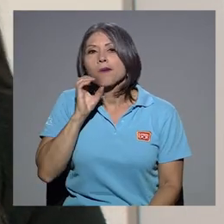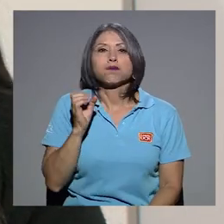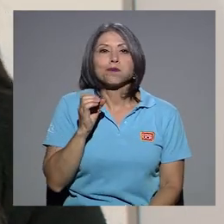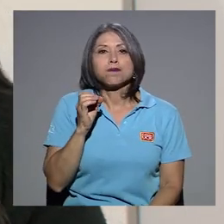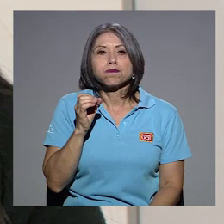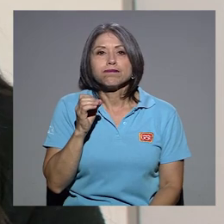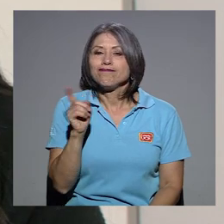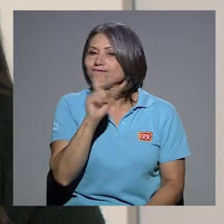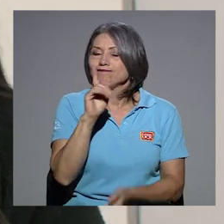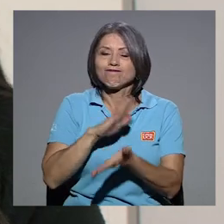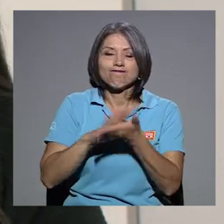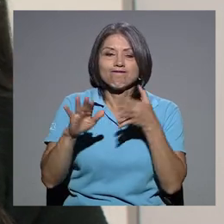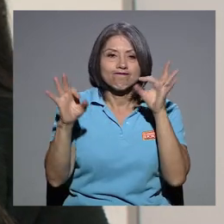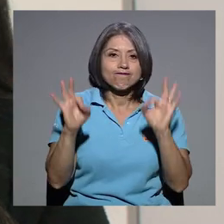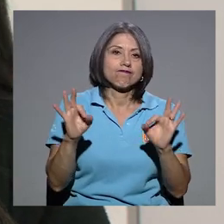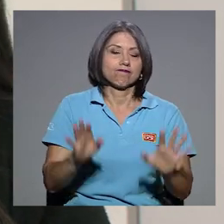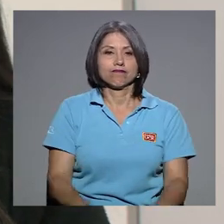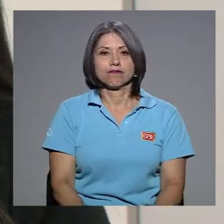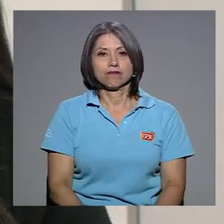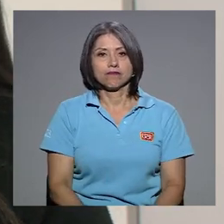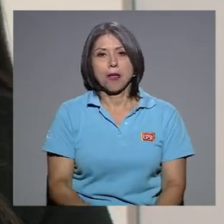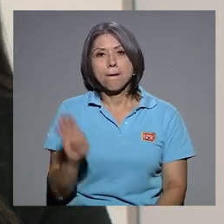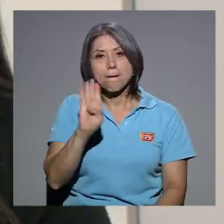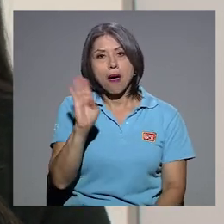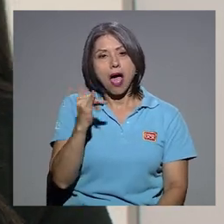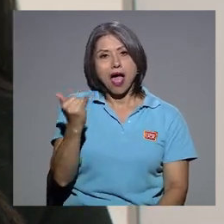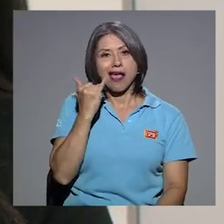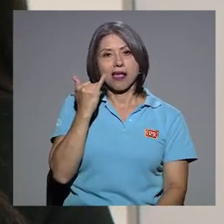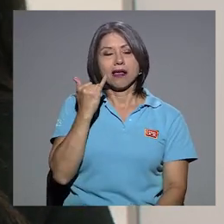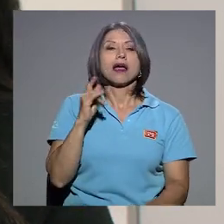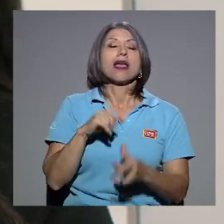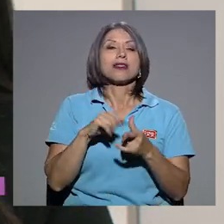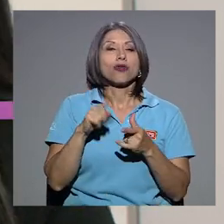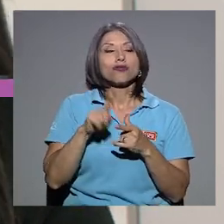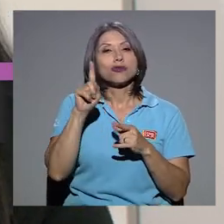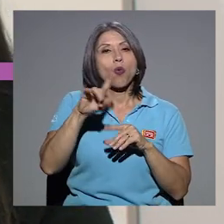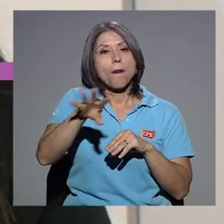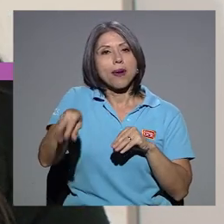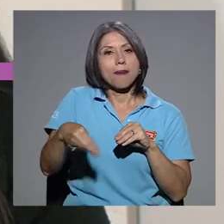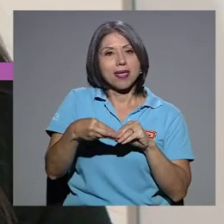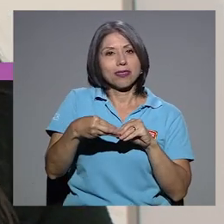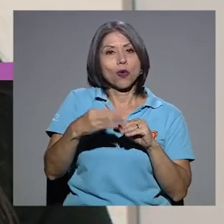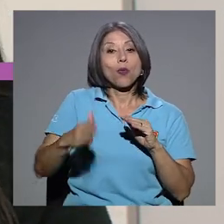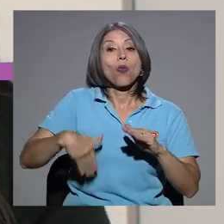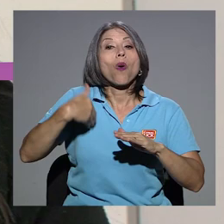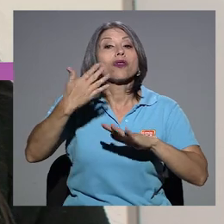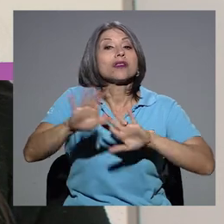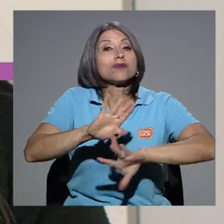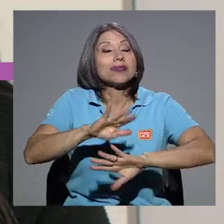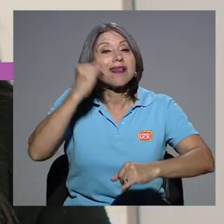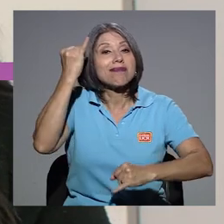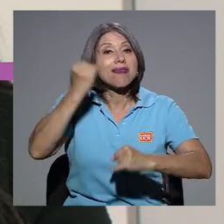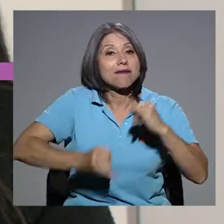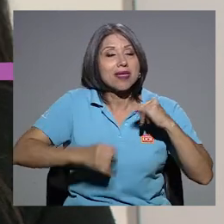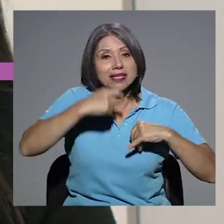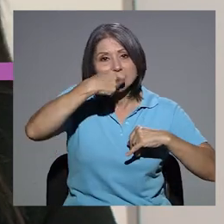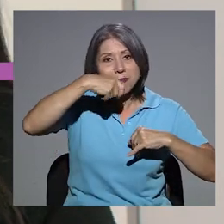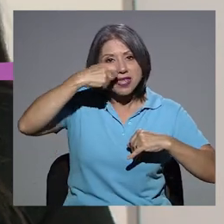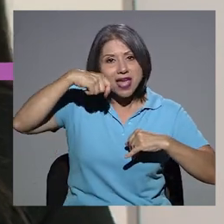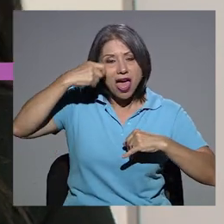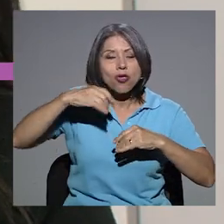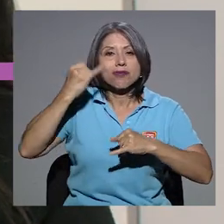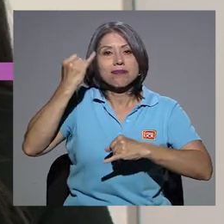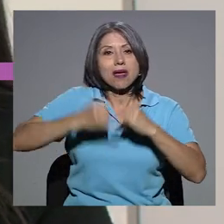voy a conseguir remover las bacterias que necesito remover. Entonces es un complemento para después del cepillado y del hilo.